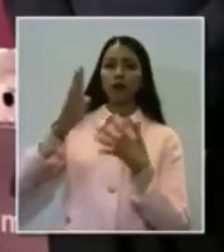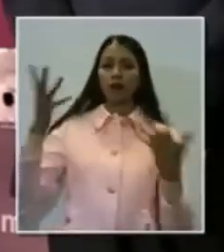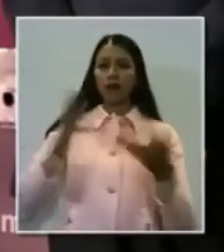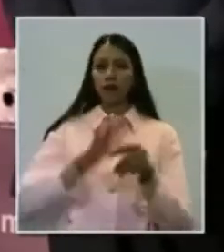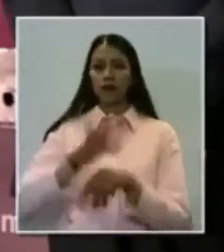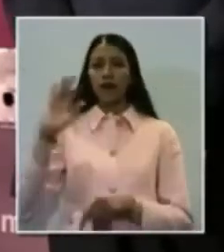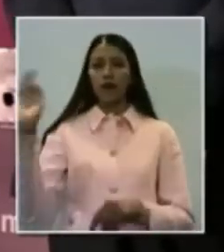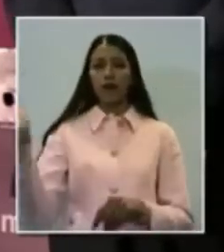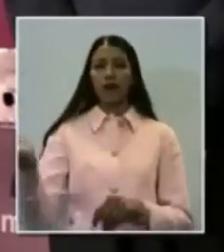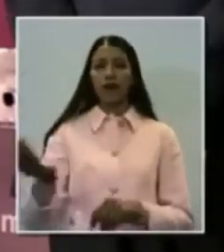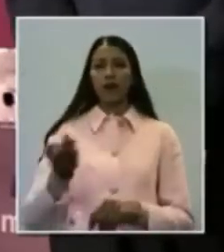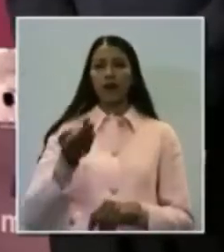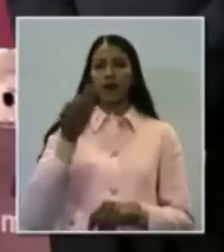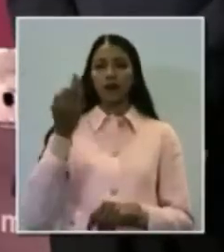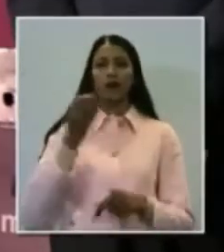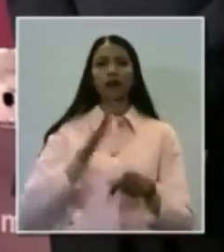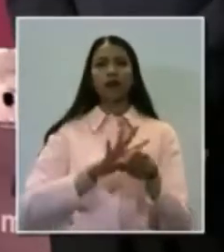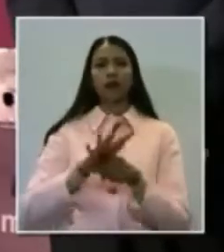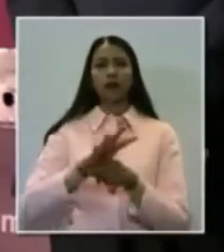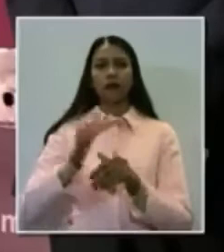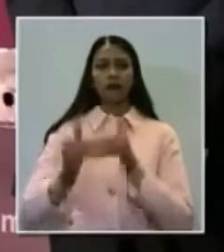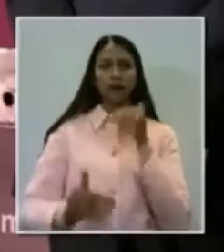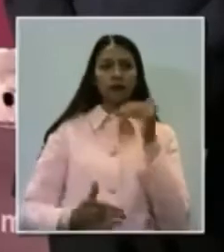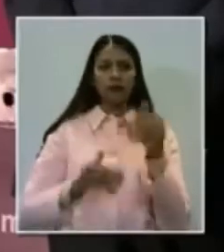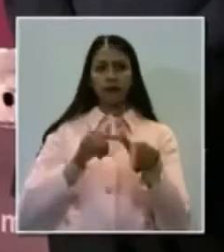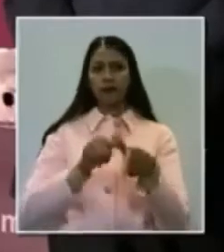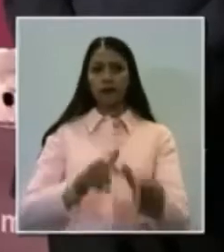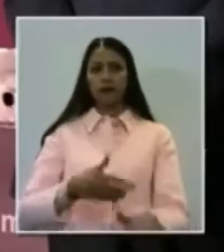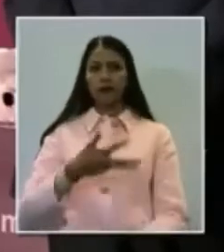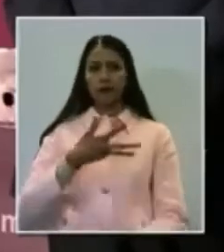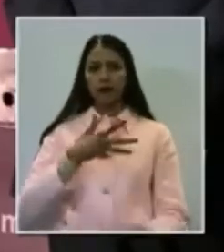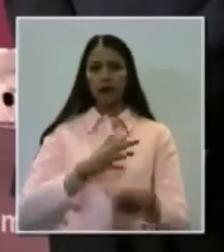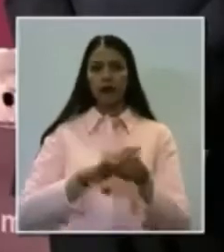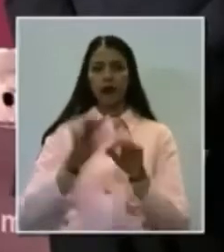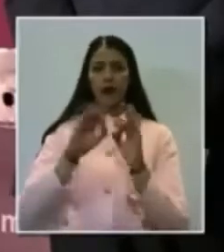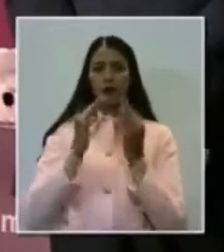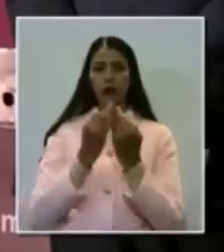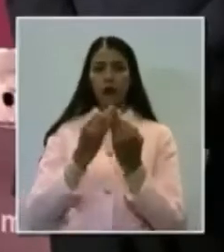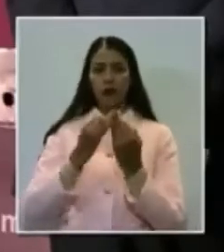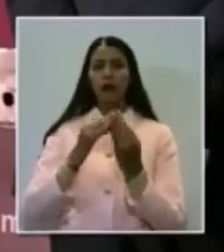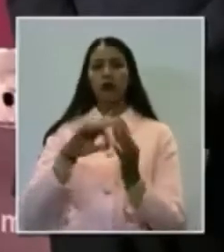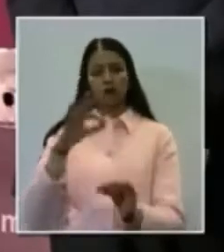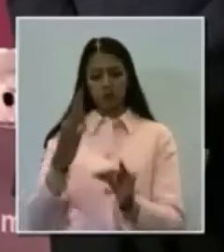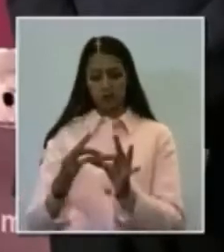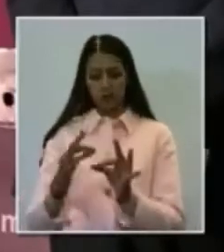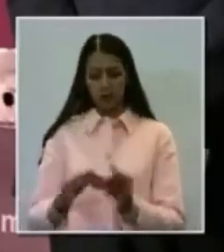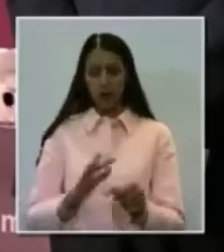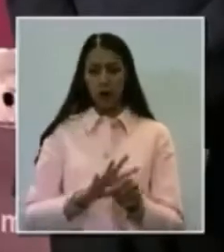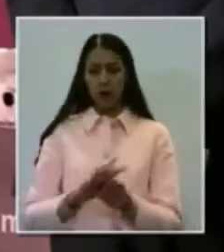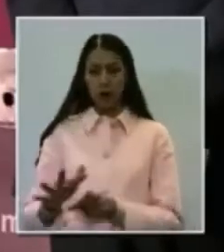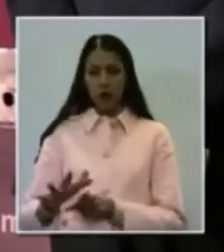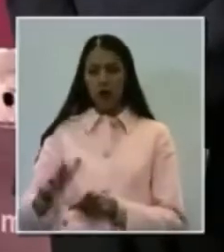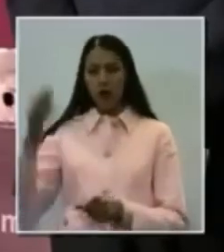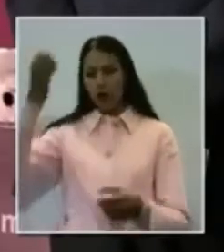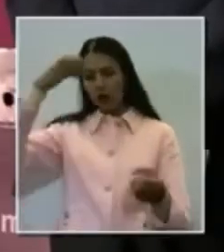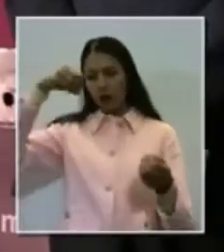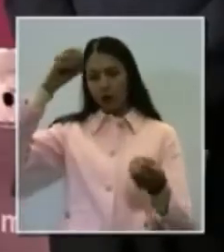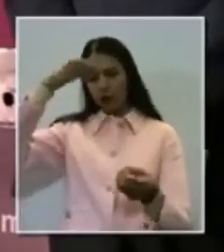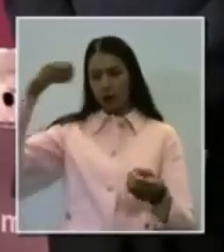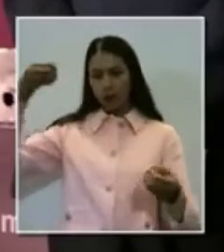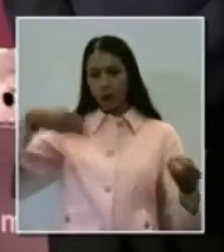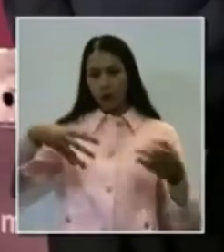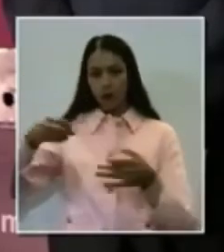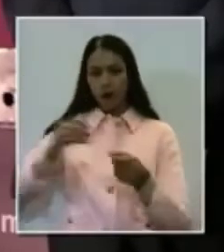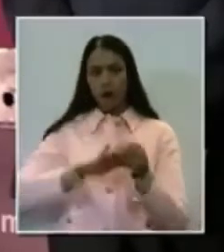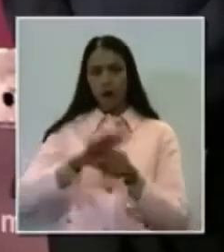con la Federación y que va encaminado a seguir teniendo de manera puntual las aportaciones que van encaminadas al pago